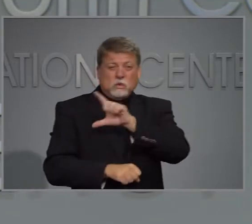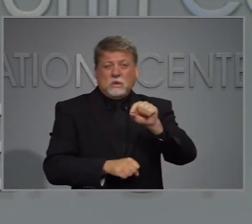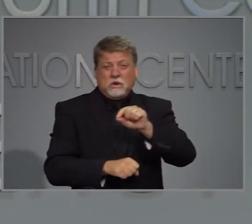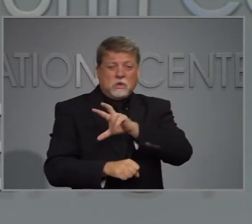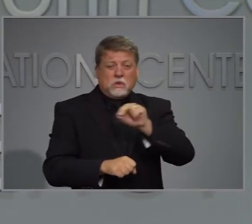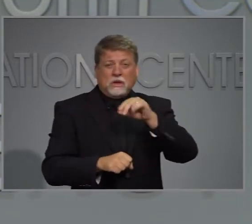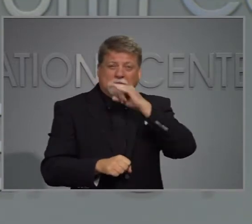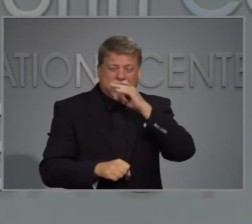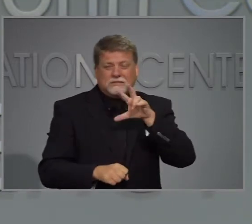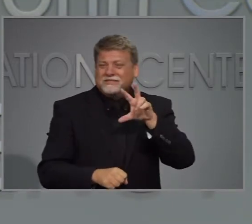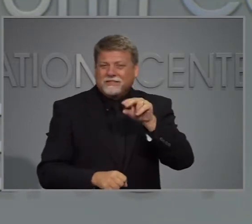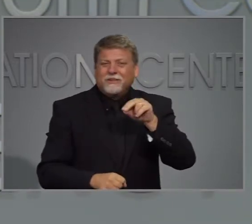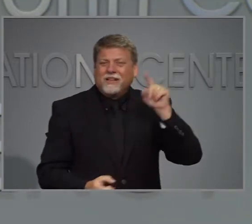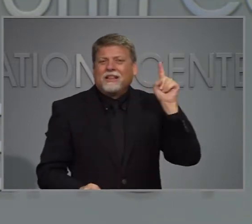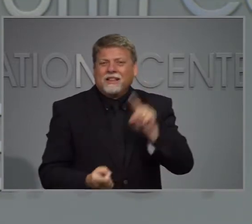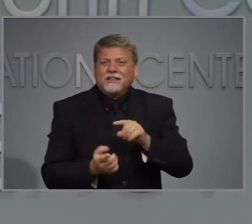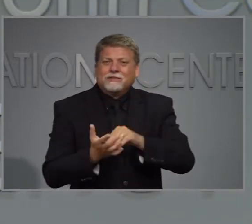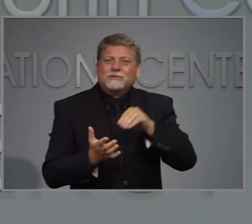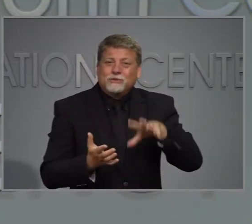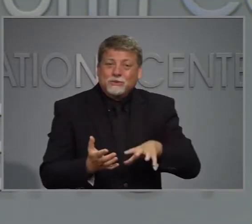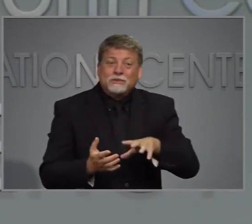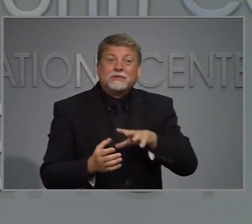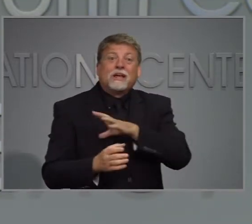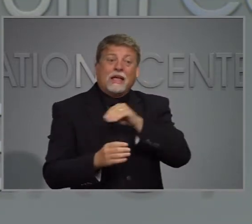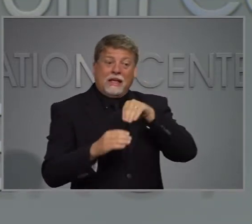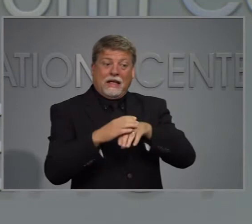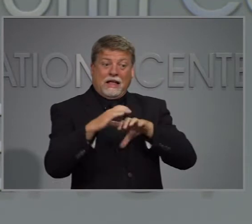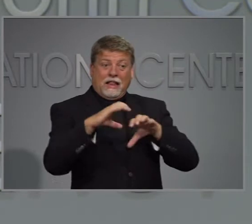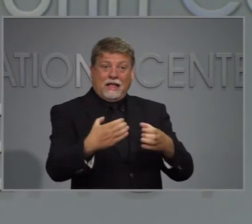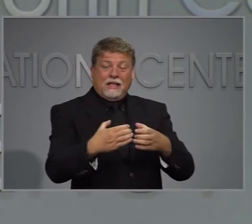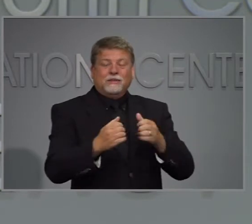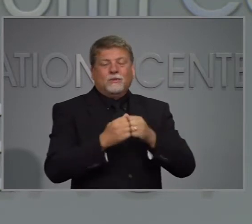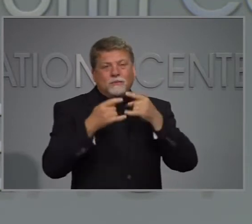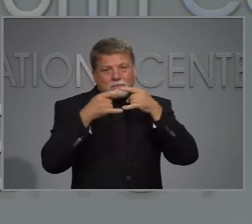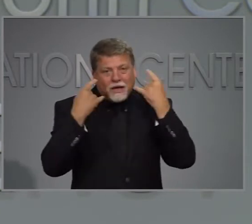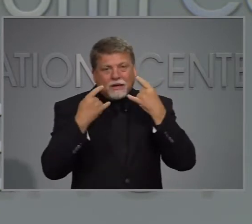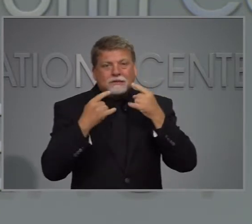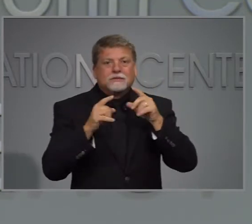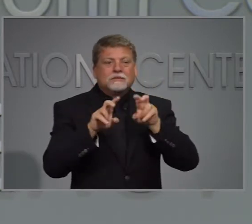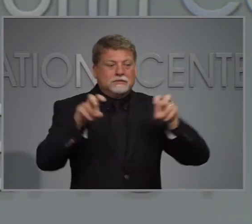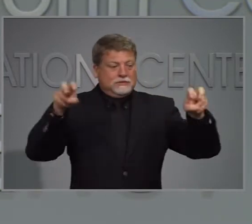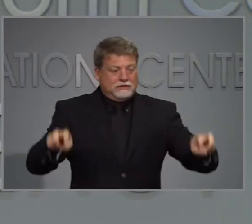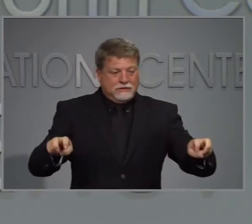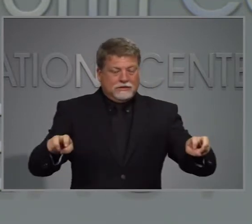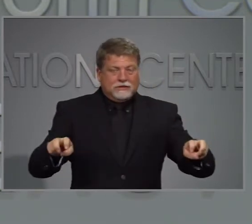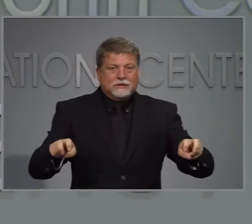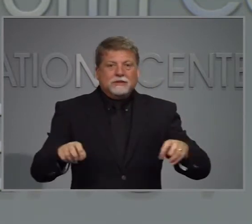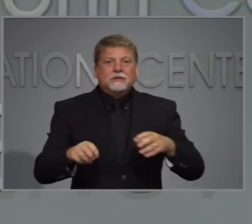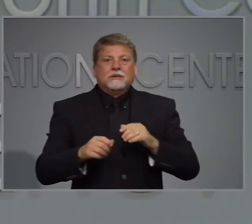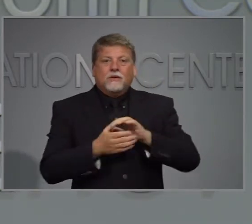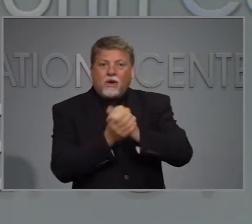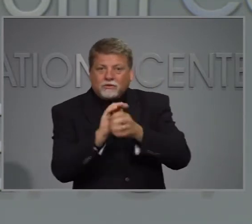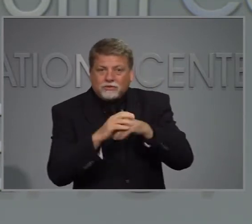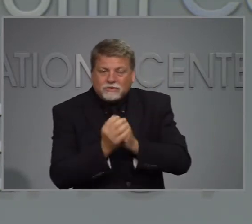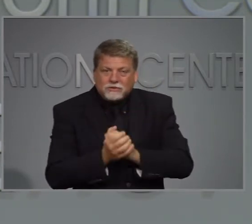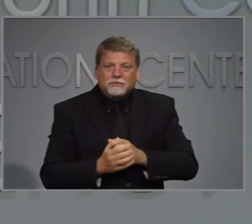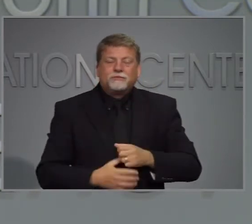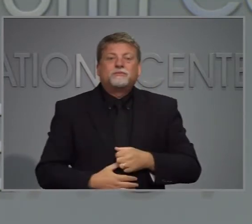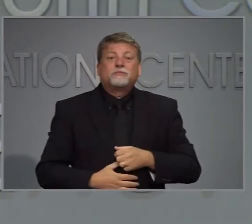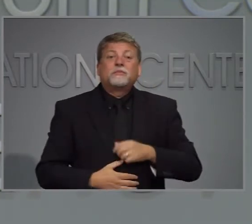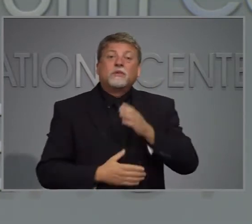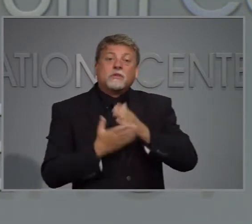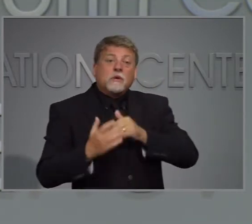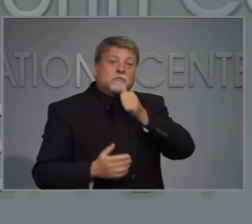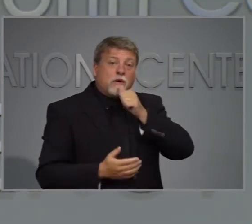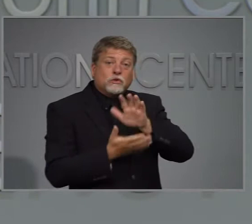vez. Los cubrebocas serán obligatorios, así como el distanciamiento social. Varias escuelas privadas iniciarán clases con